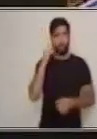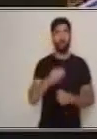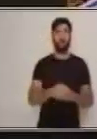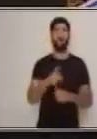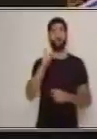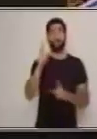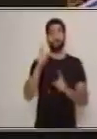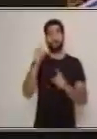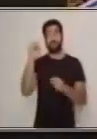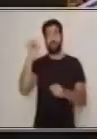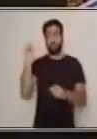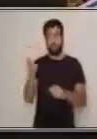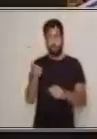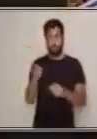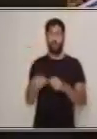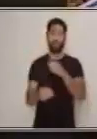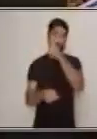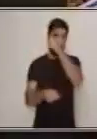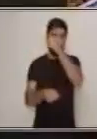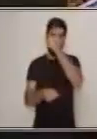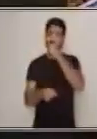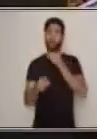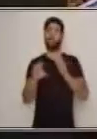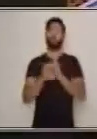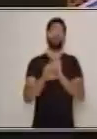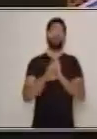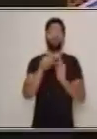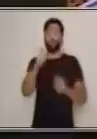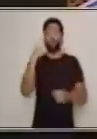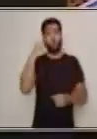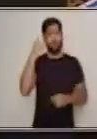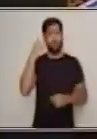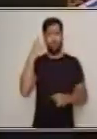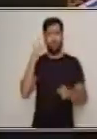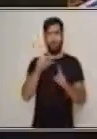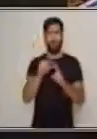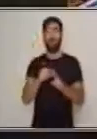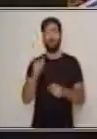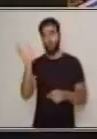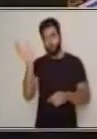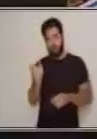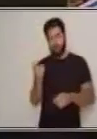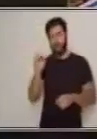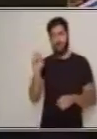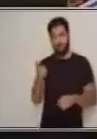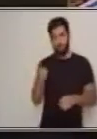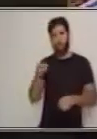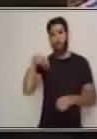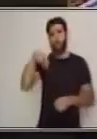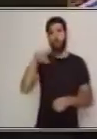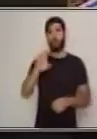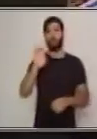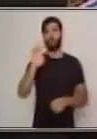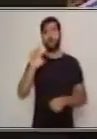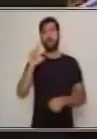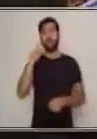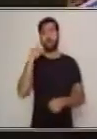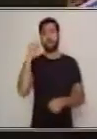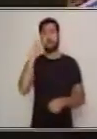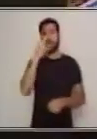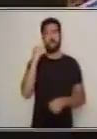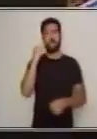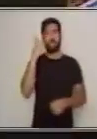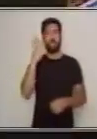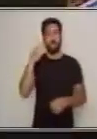Claro, si hay palabras nuevas, puedes afianzarte de un glosario. Precisión, que realmente sea verídico